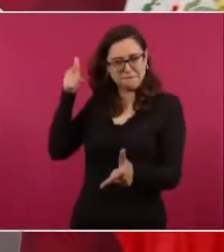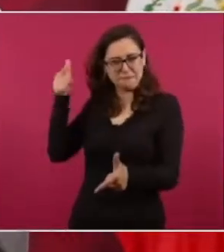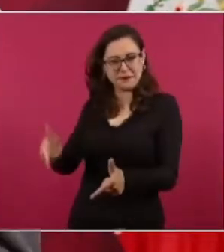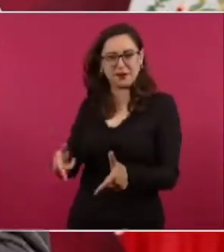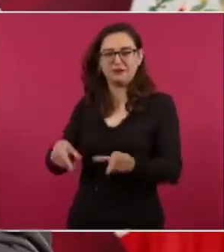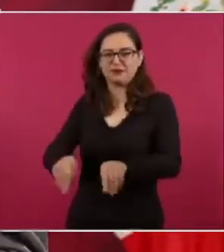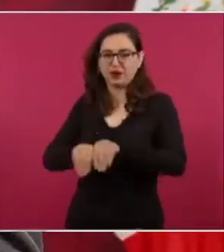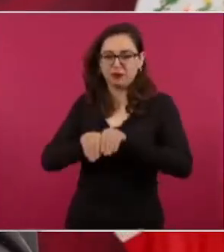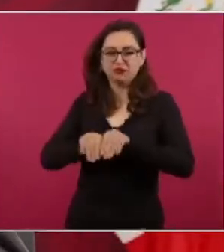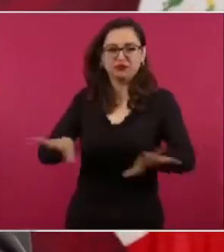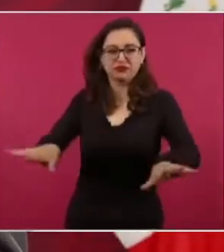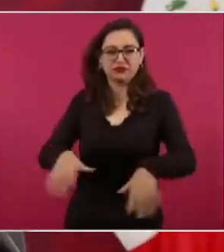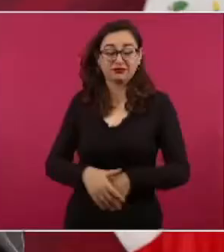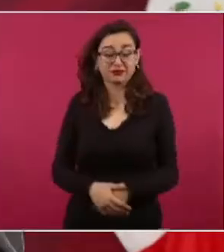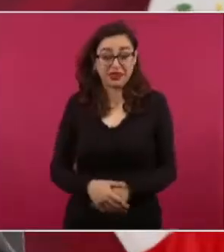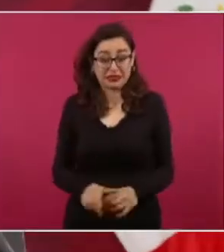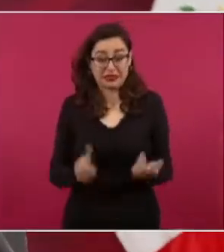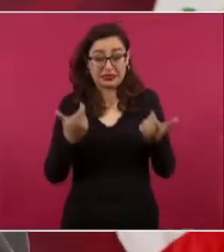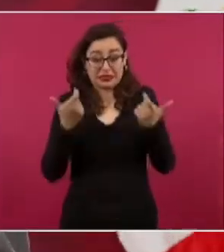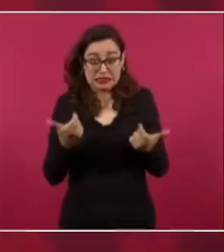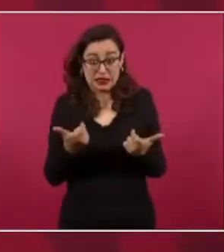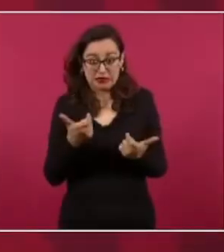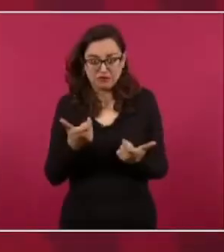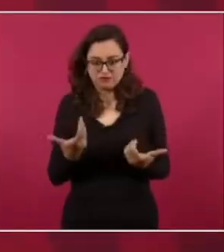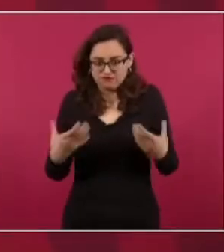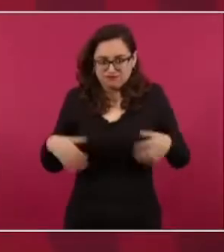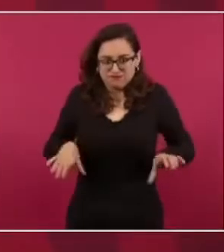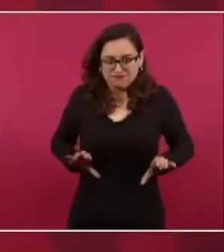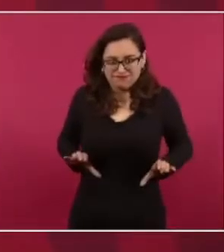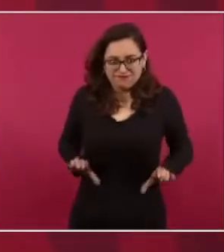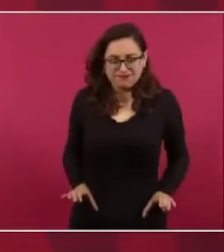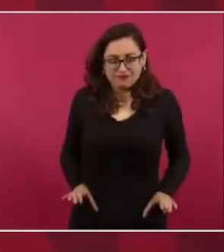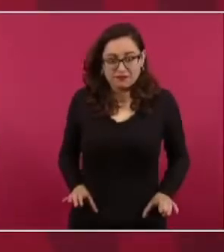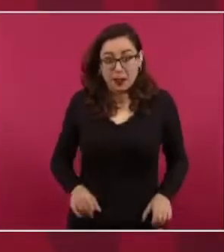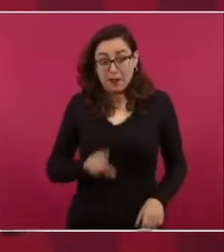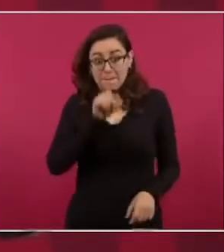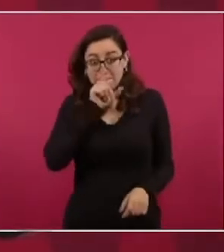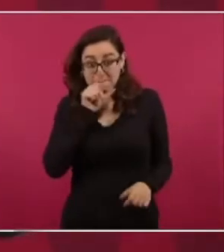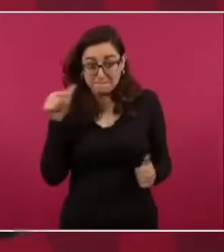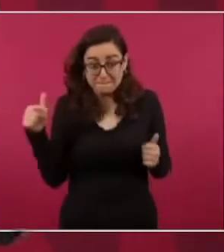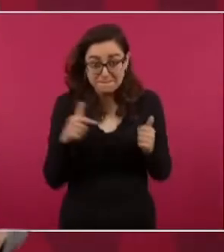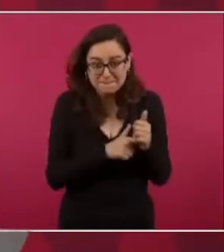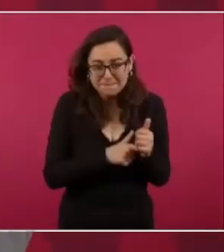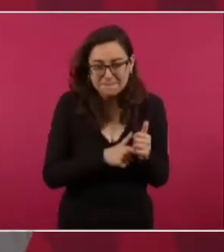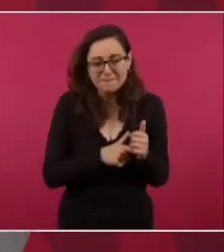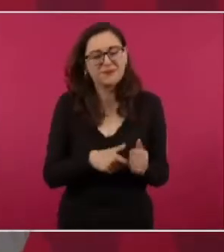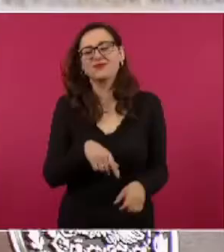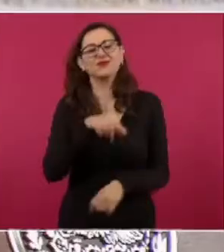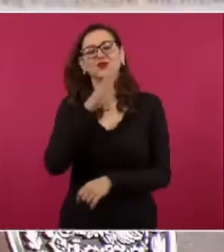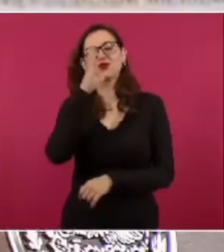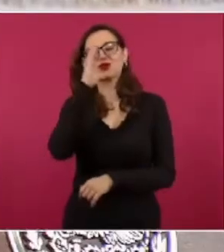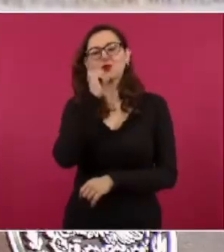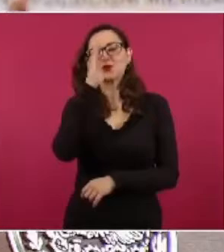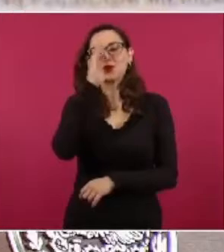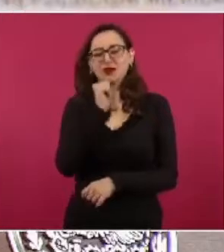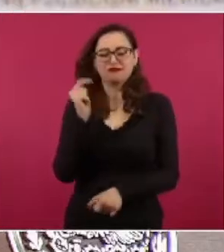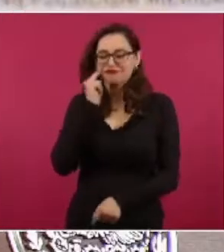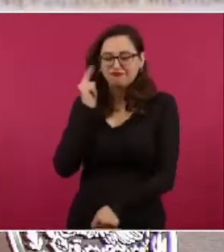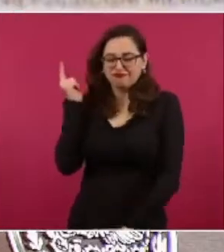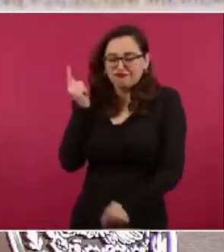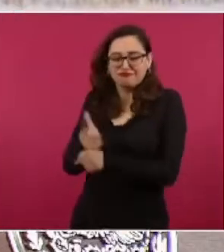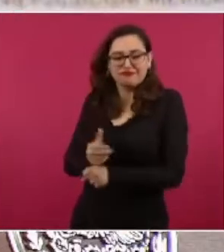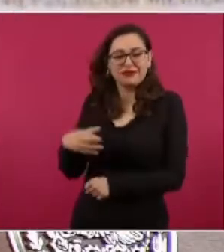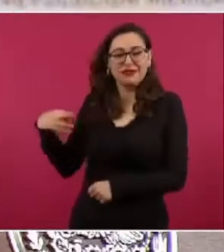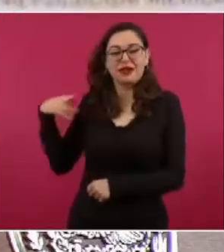esconder es el dinero, y más cuando se trata de corruptos. Por lo general,